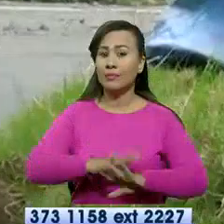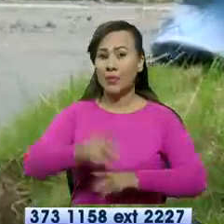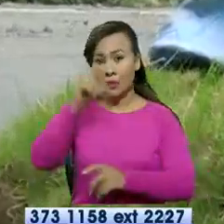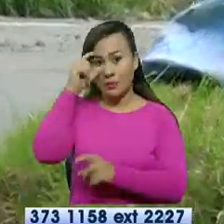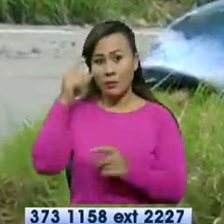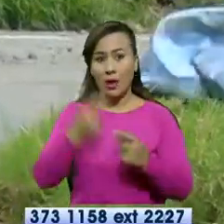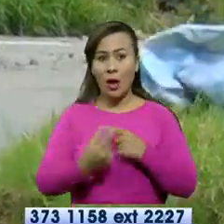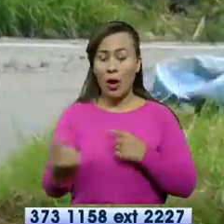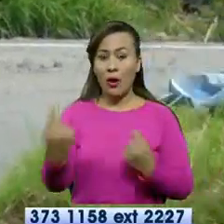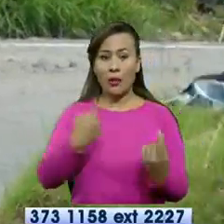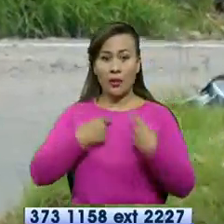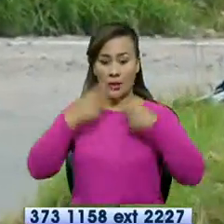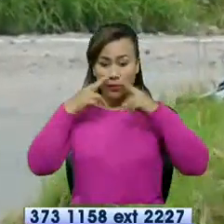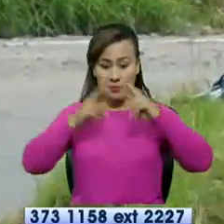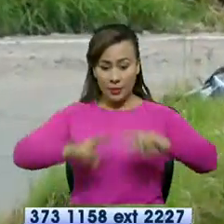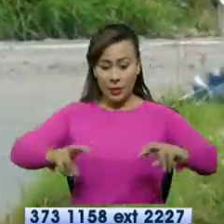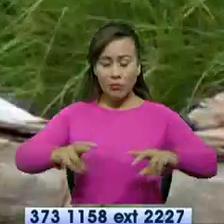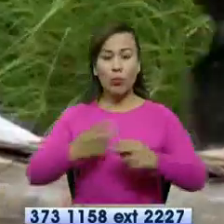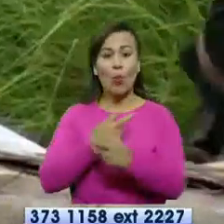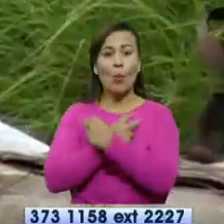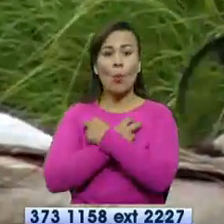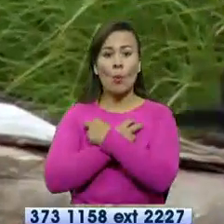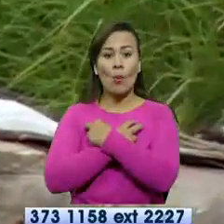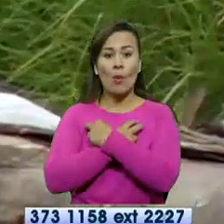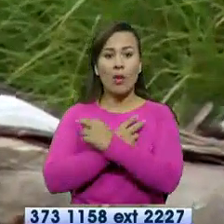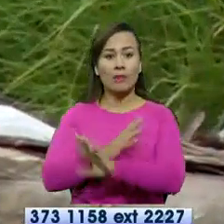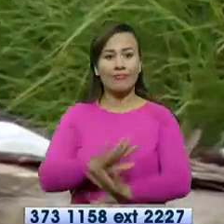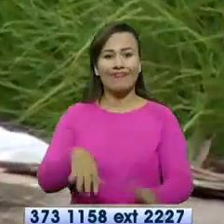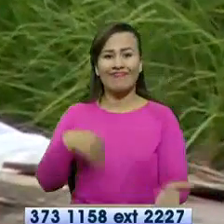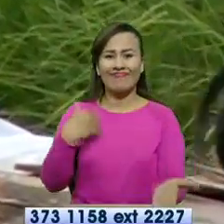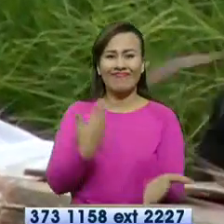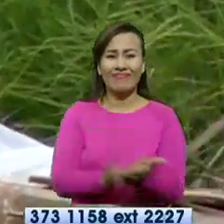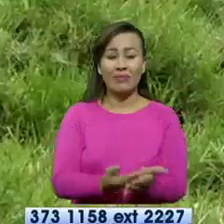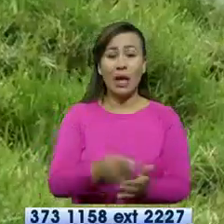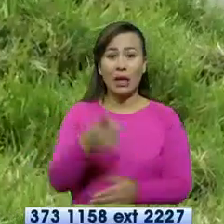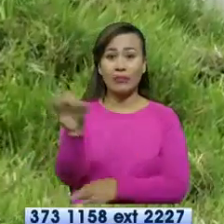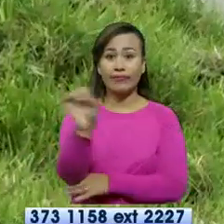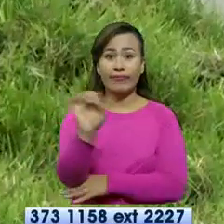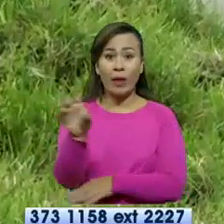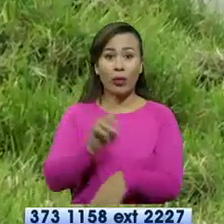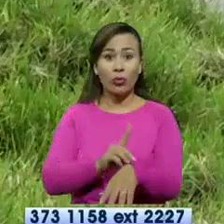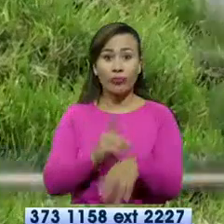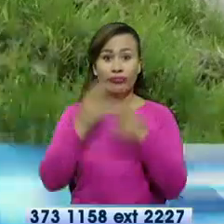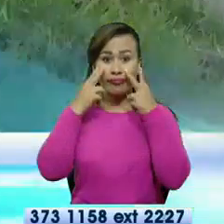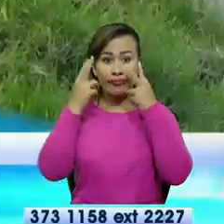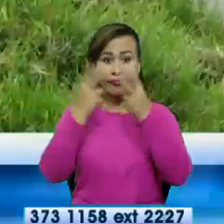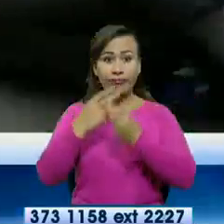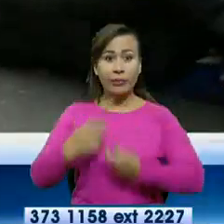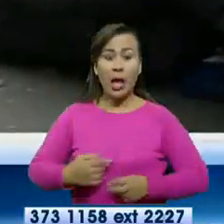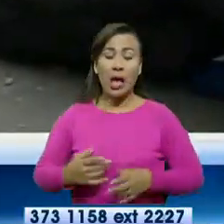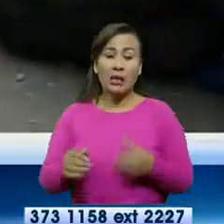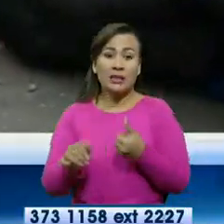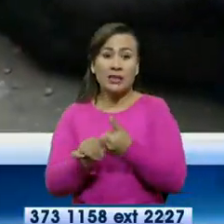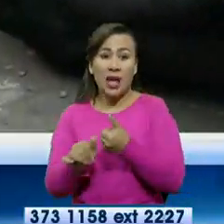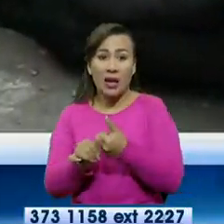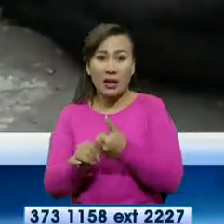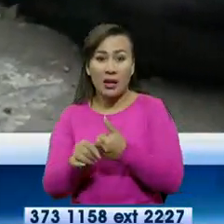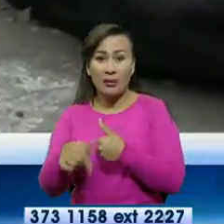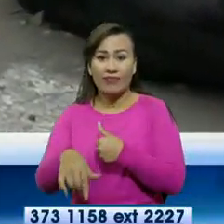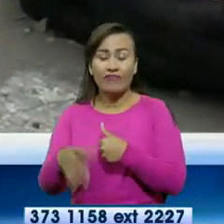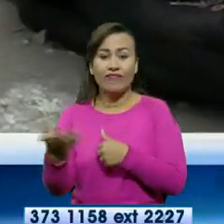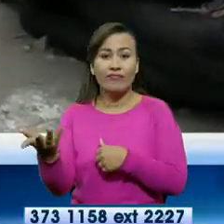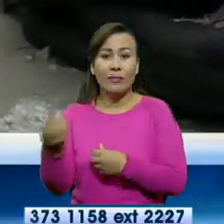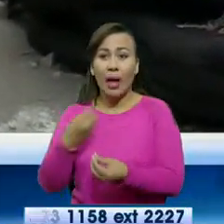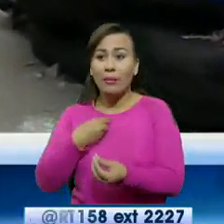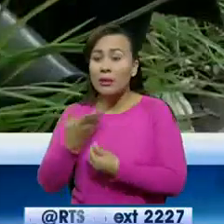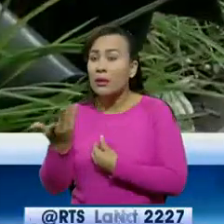por delegación el levantamiento de los cadáveres, pero el vehículo de medicina legal nunca llegó, al menos hasta el cierre de esta